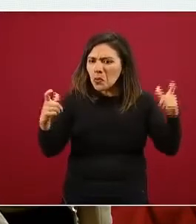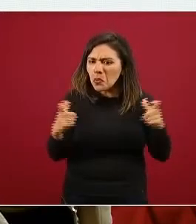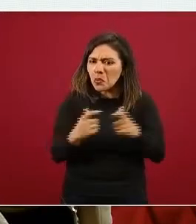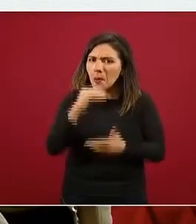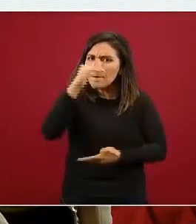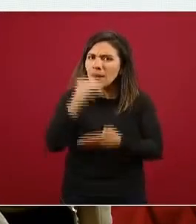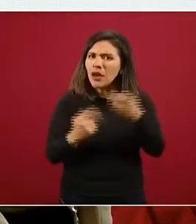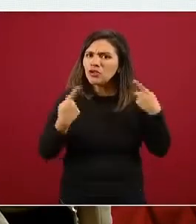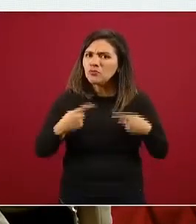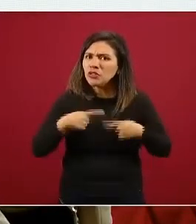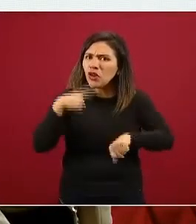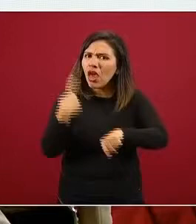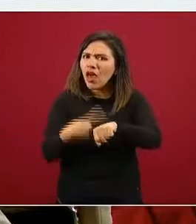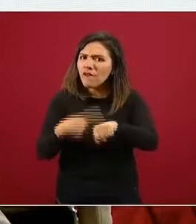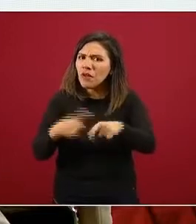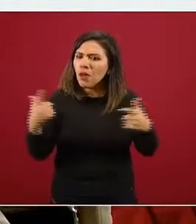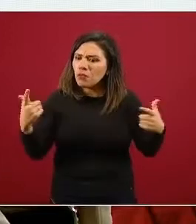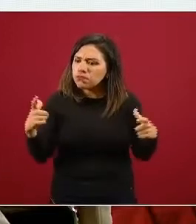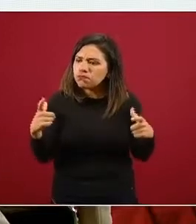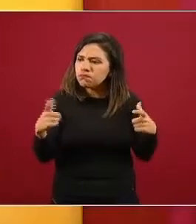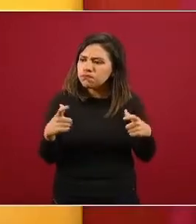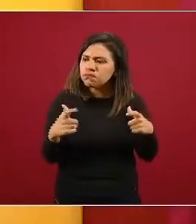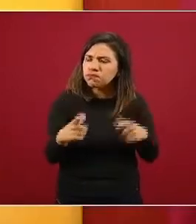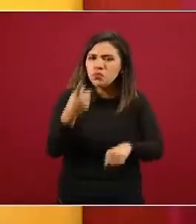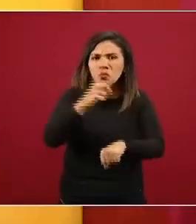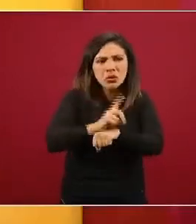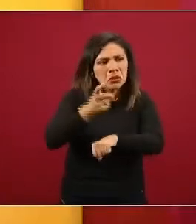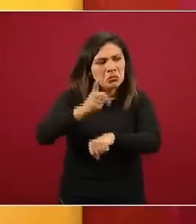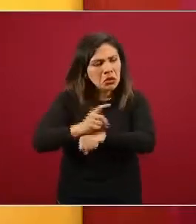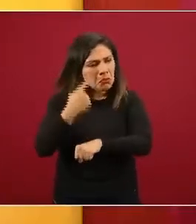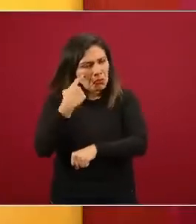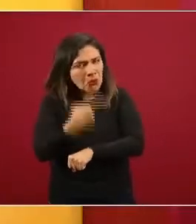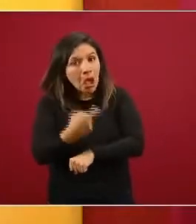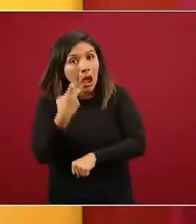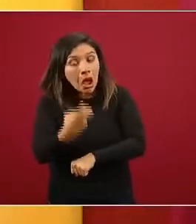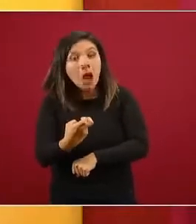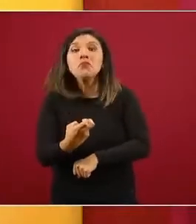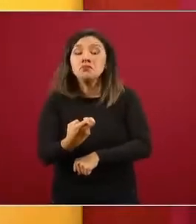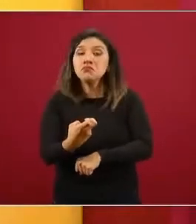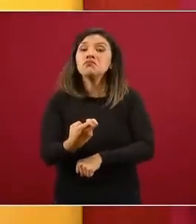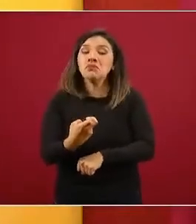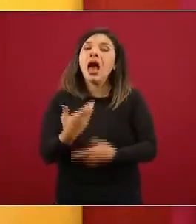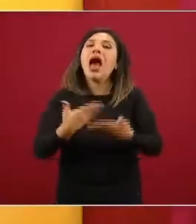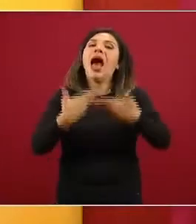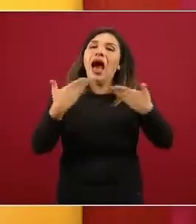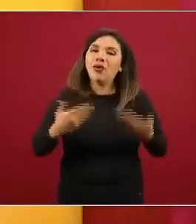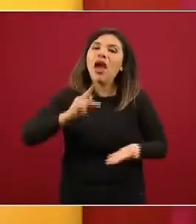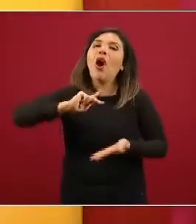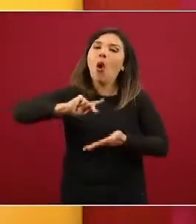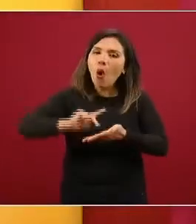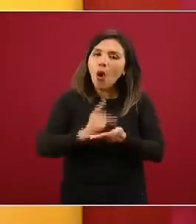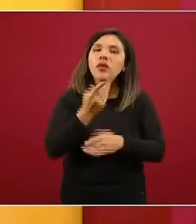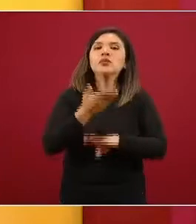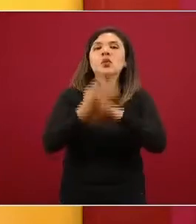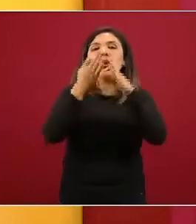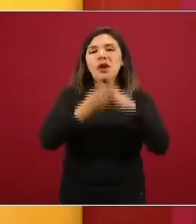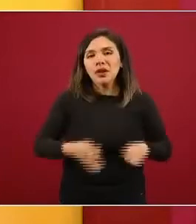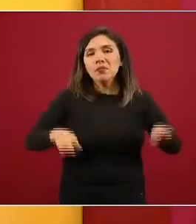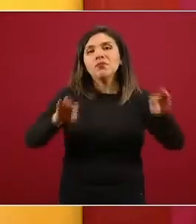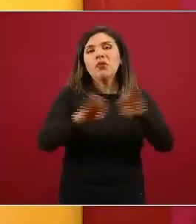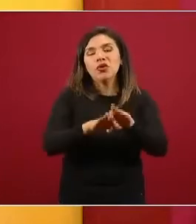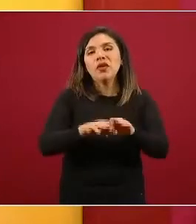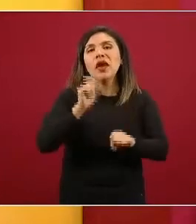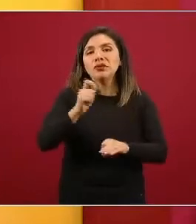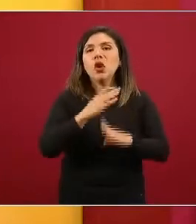cantidad de personas enfermas día por día, empieza a cobrar nuevamente relevancia